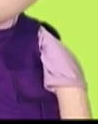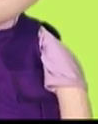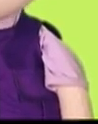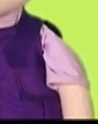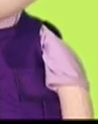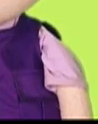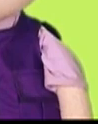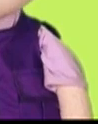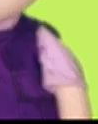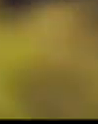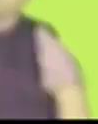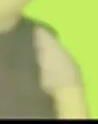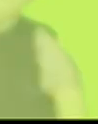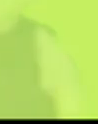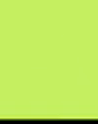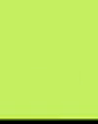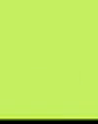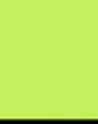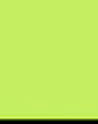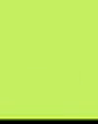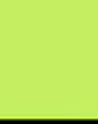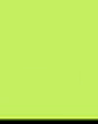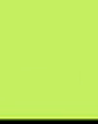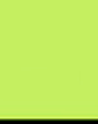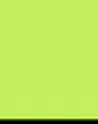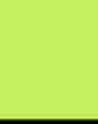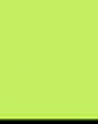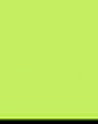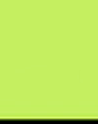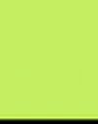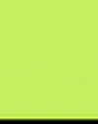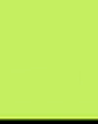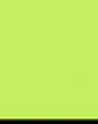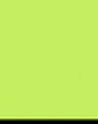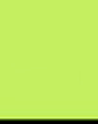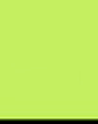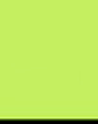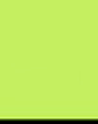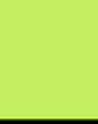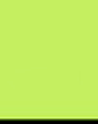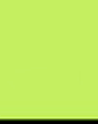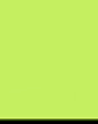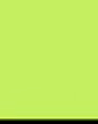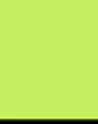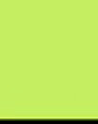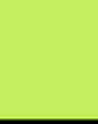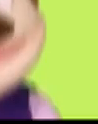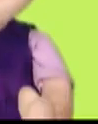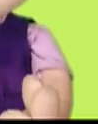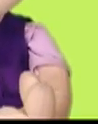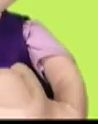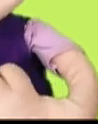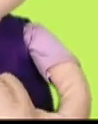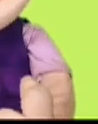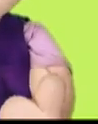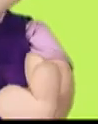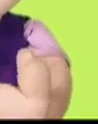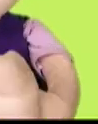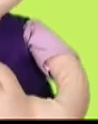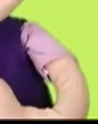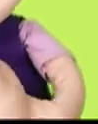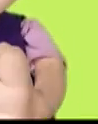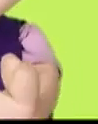te gusta a ti cuáles son tus intereses habilidades sentimientos y hasta tus gestos favoritos cuando crecemos